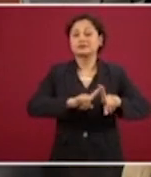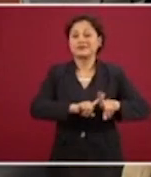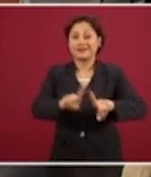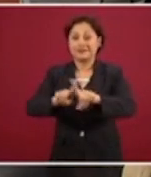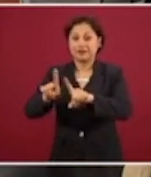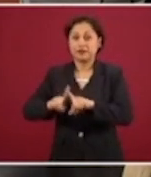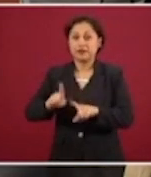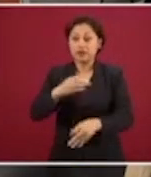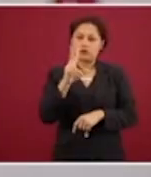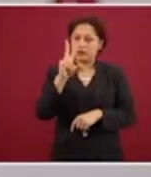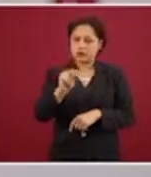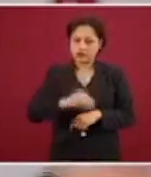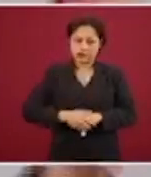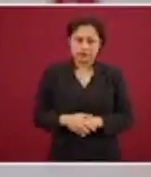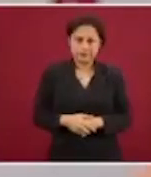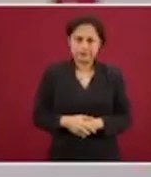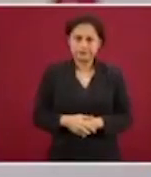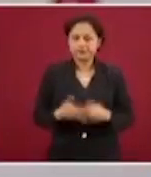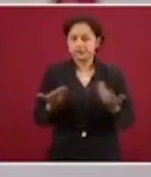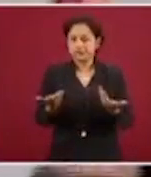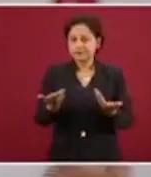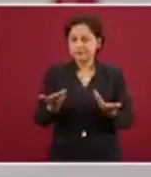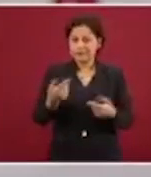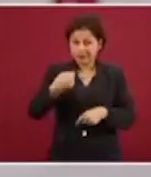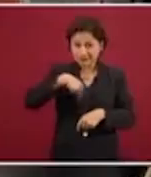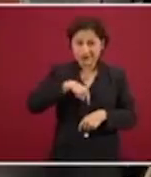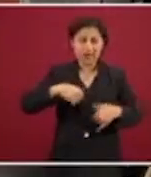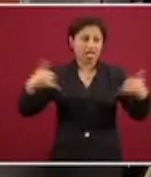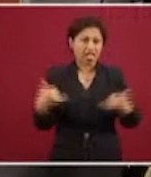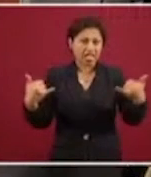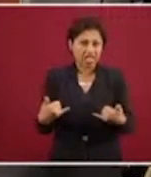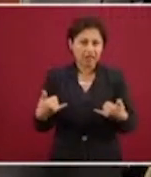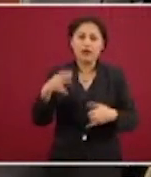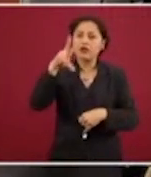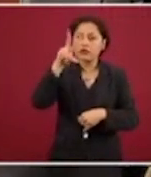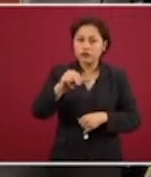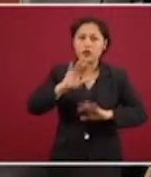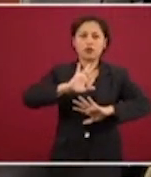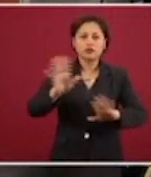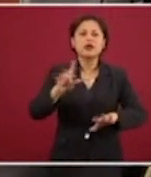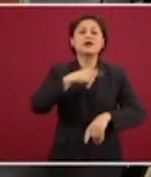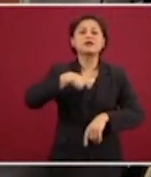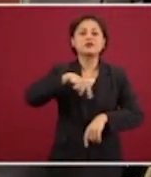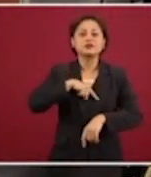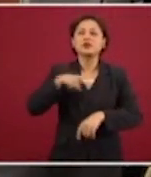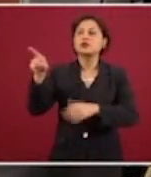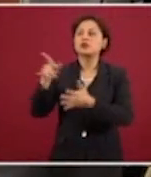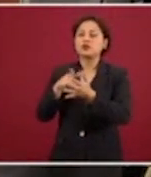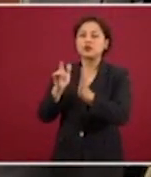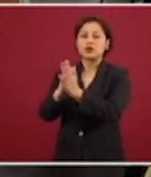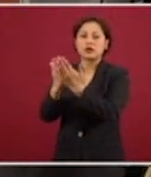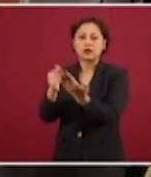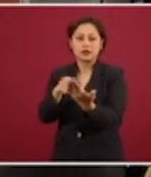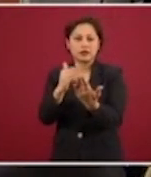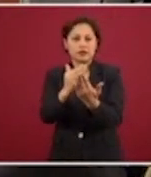los mismos equipos. Esto no es un capricho, esto está documentado. Tenemos nuestra guía de control de infecciones que publicamos